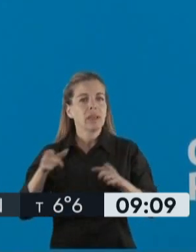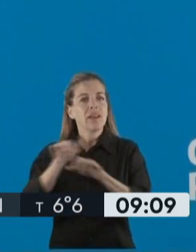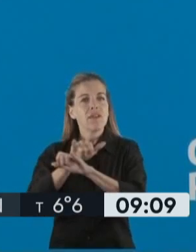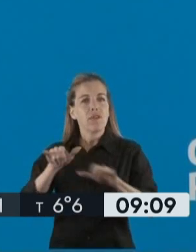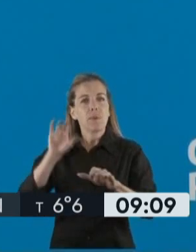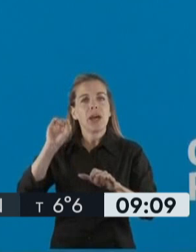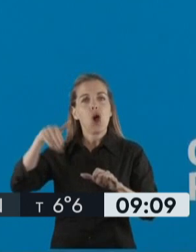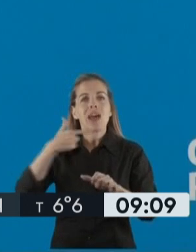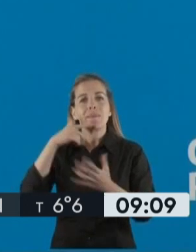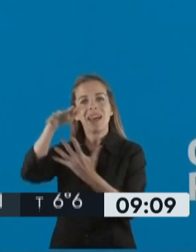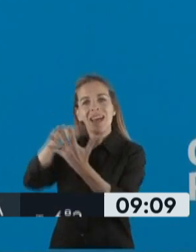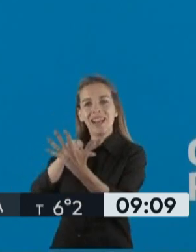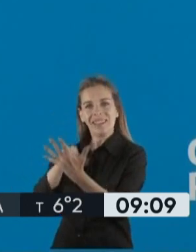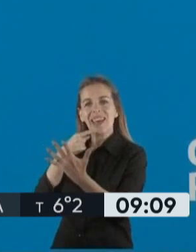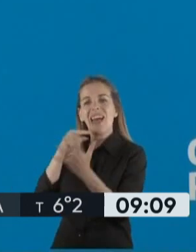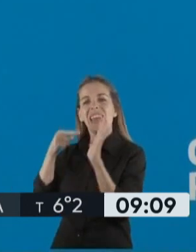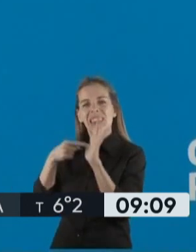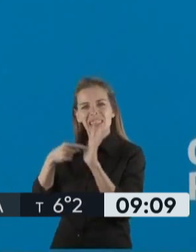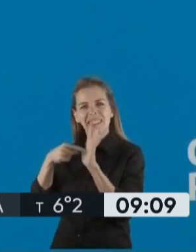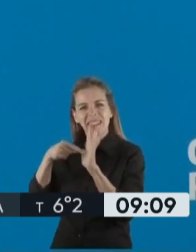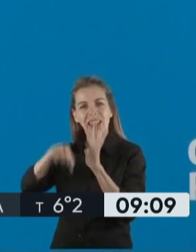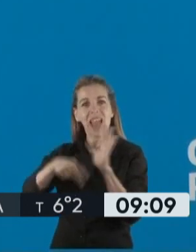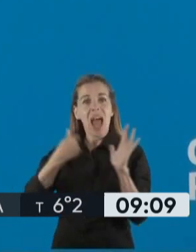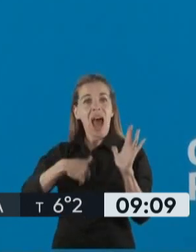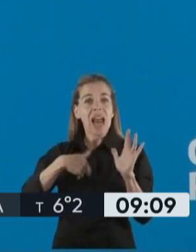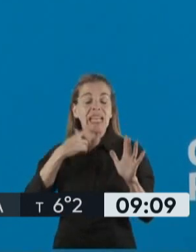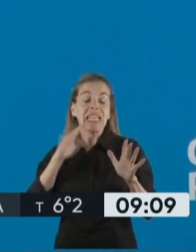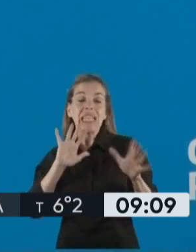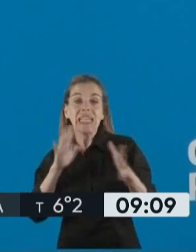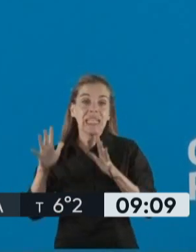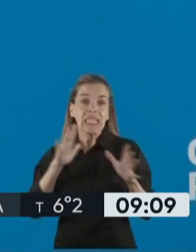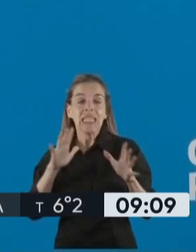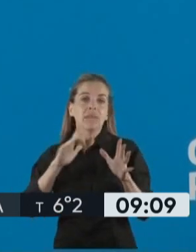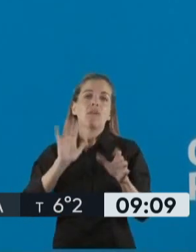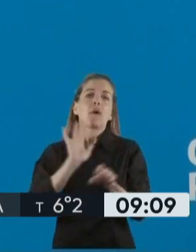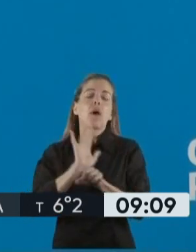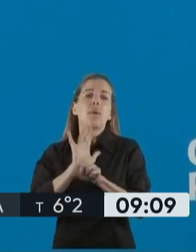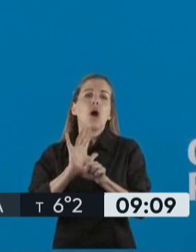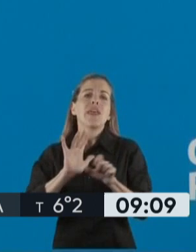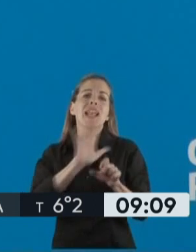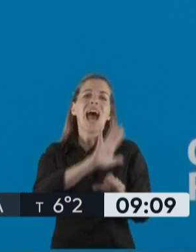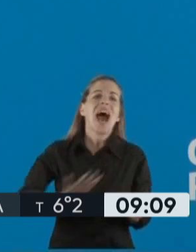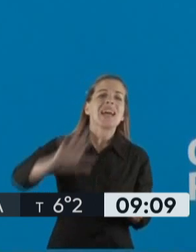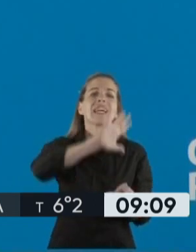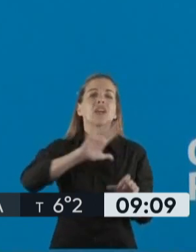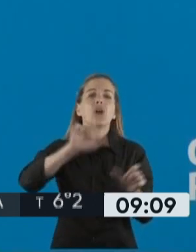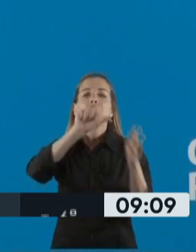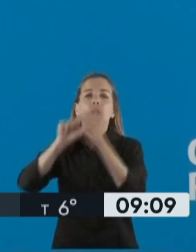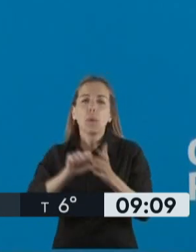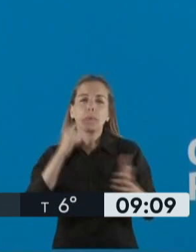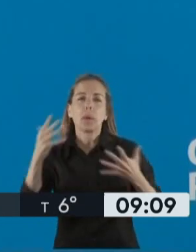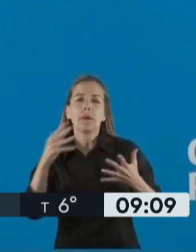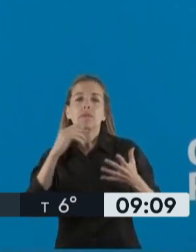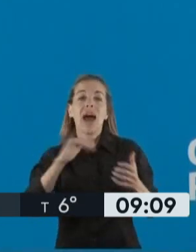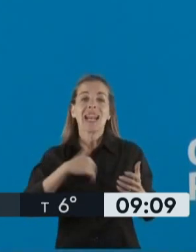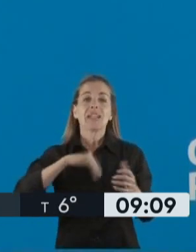indica que Argentina tuvo una de las performances más, la mejor sin duda, de la región. Es un informe en el cual se mide a partir de